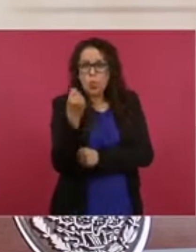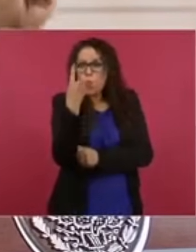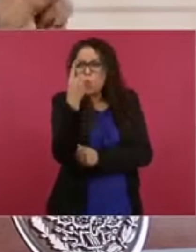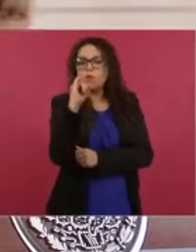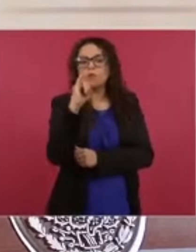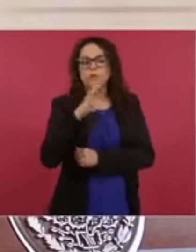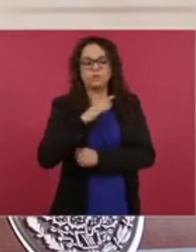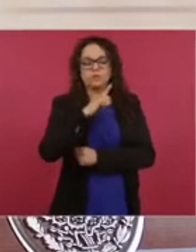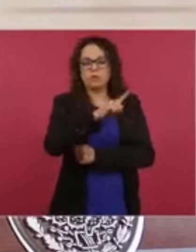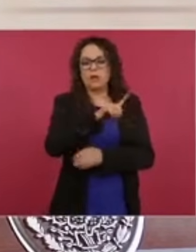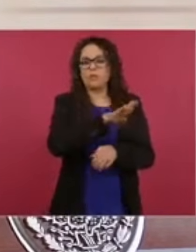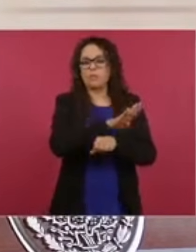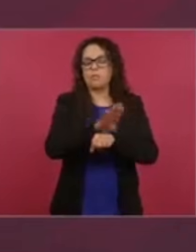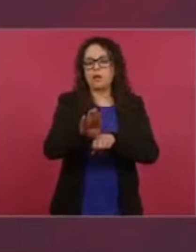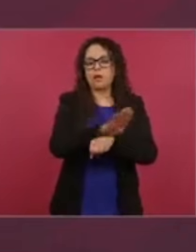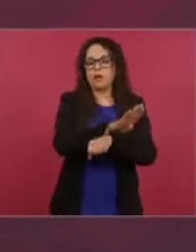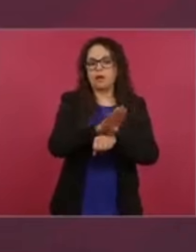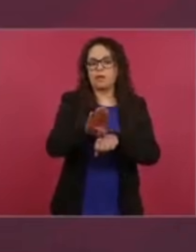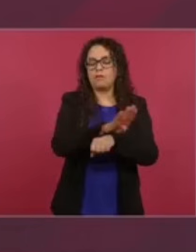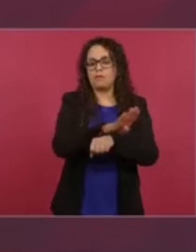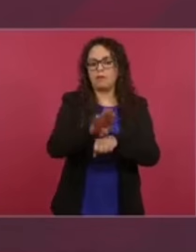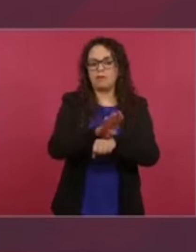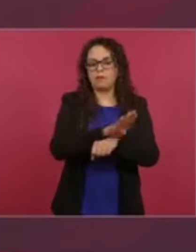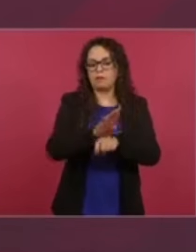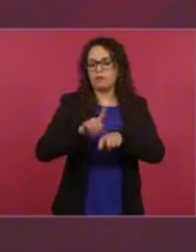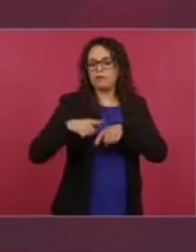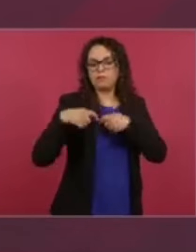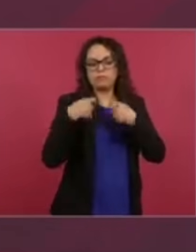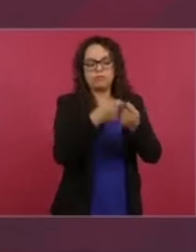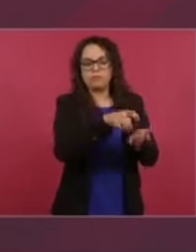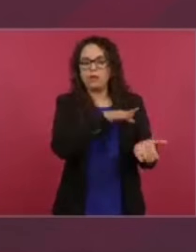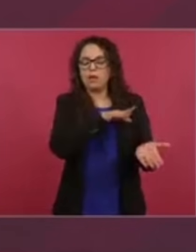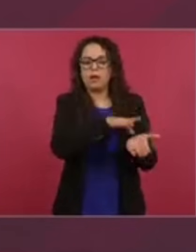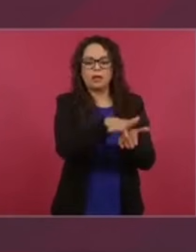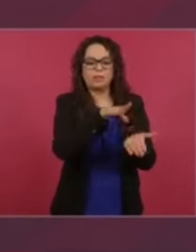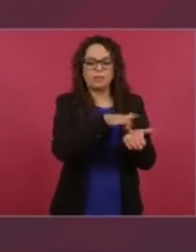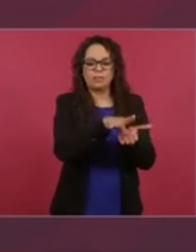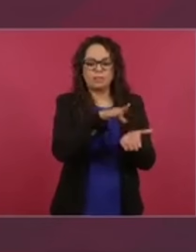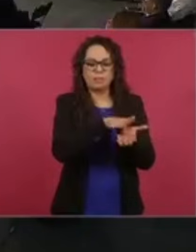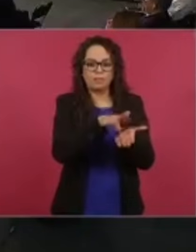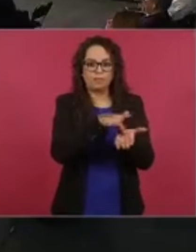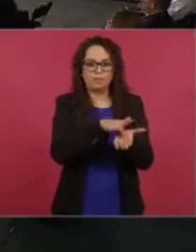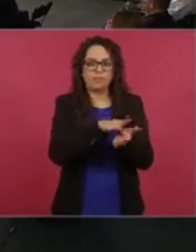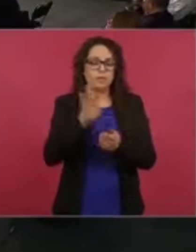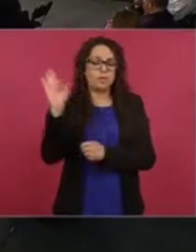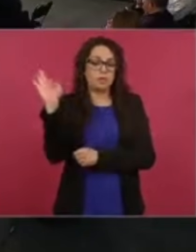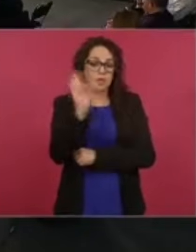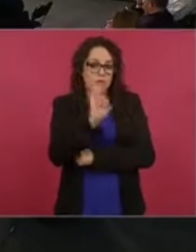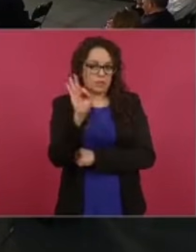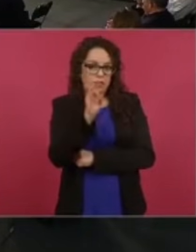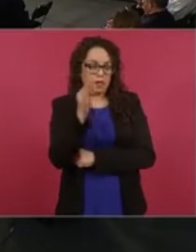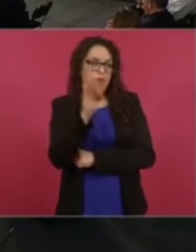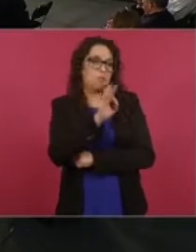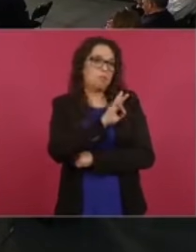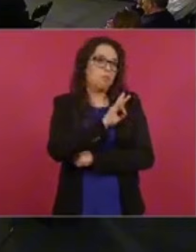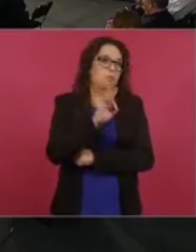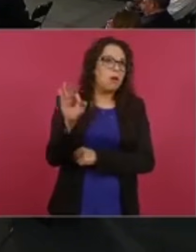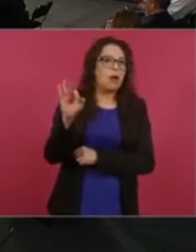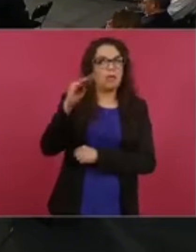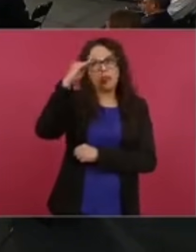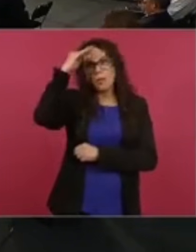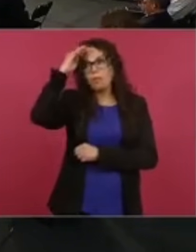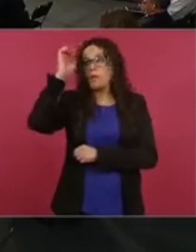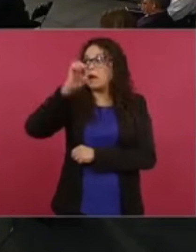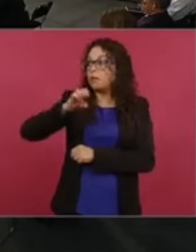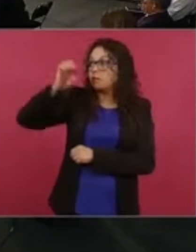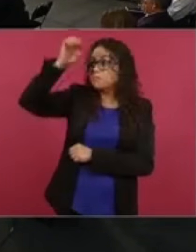menos un programa ya sea porque son adultos mayores por ejemplo